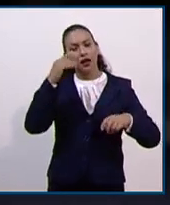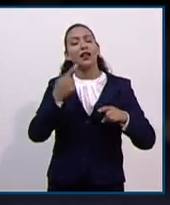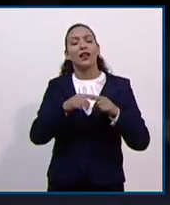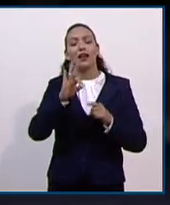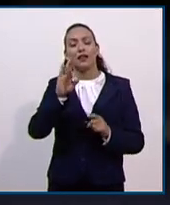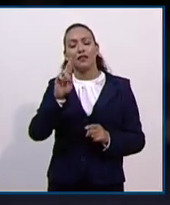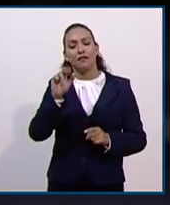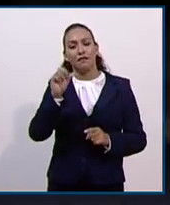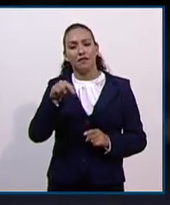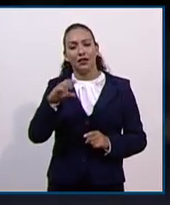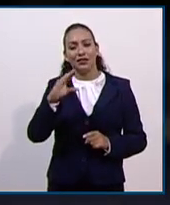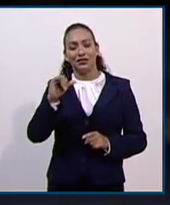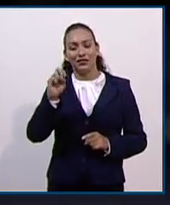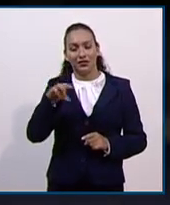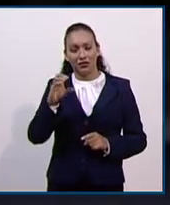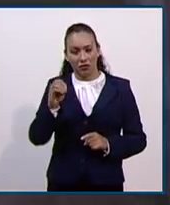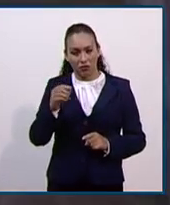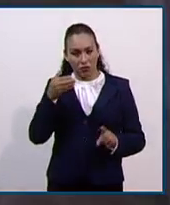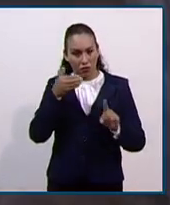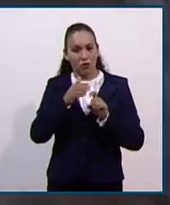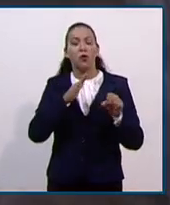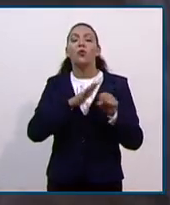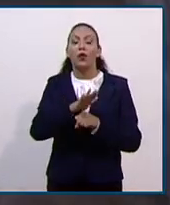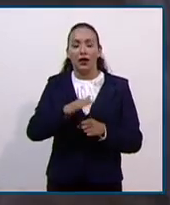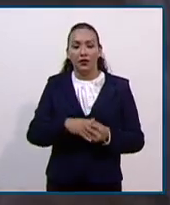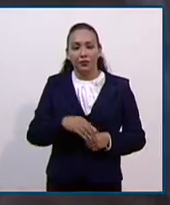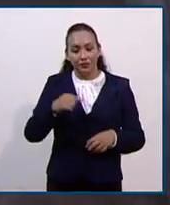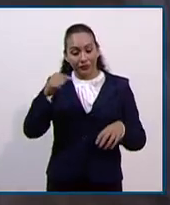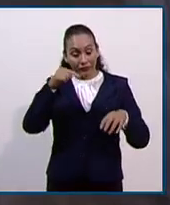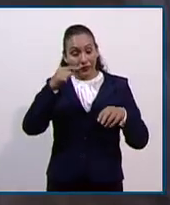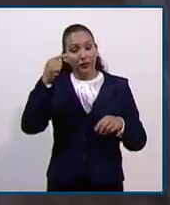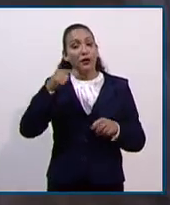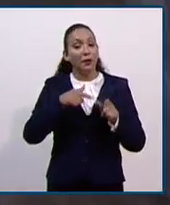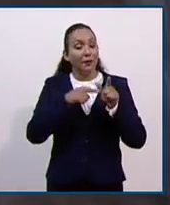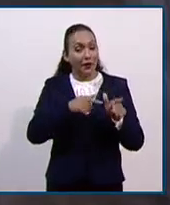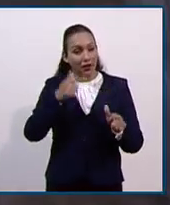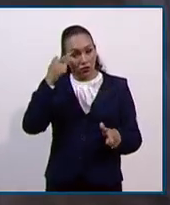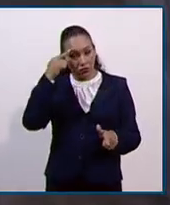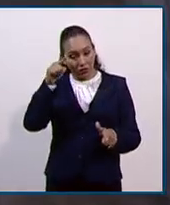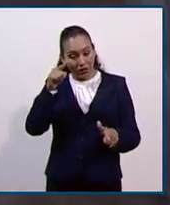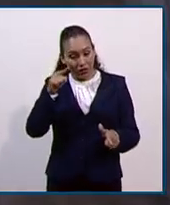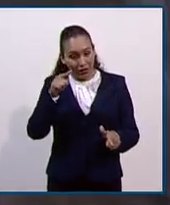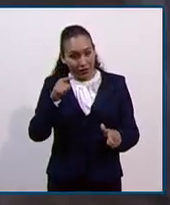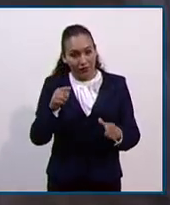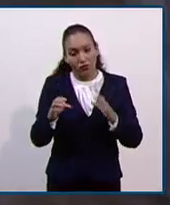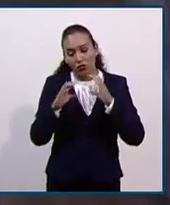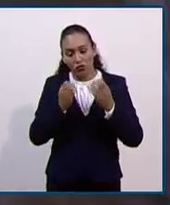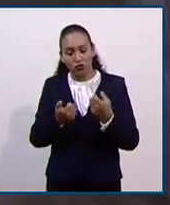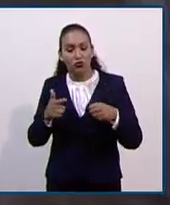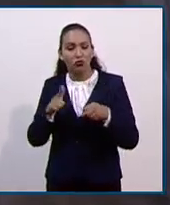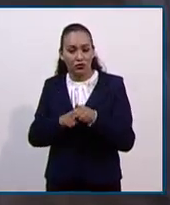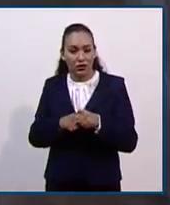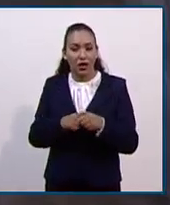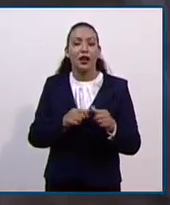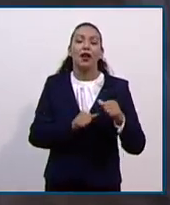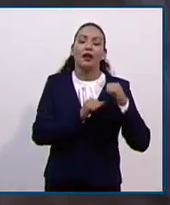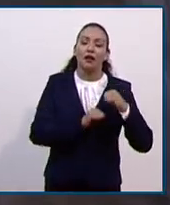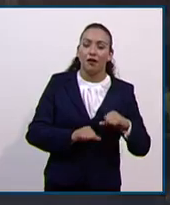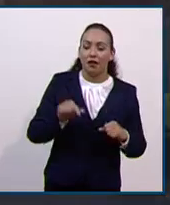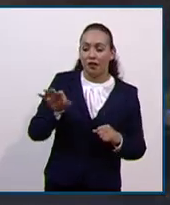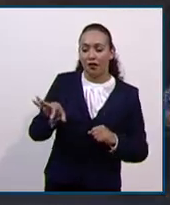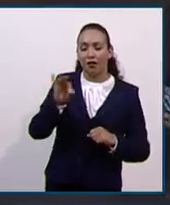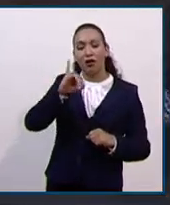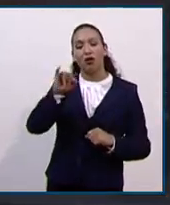Javier Esquinca Cuevas. Con el fin de dar continuidad a la política de comunicación social, se designó como titular de dicha área